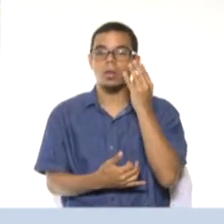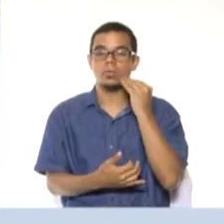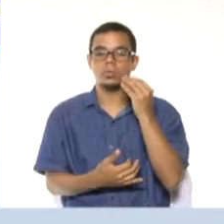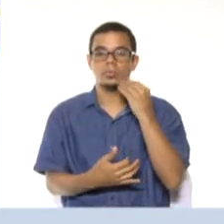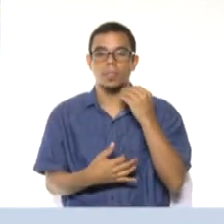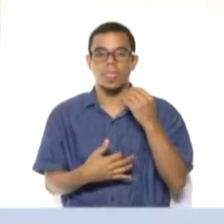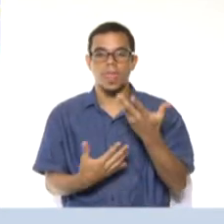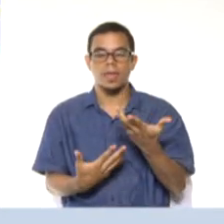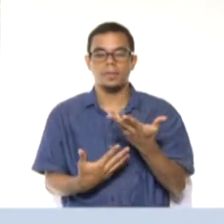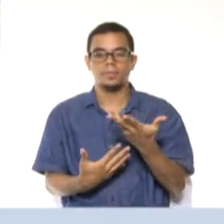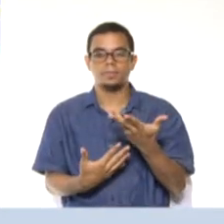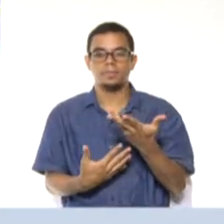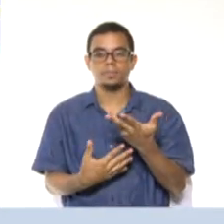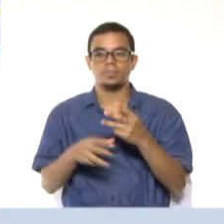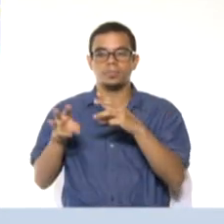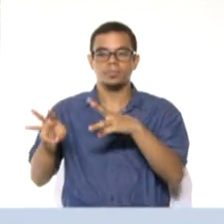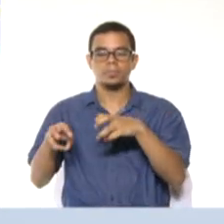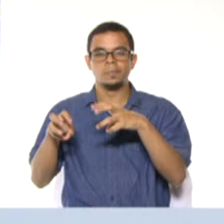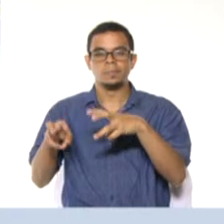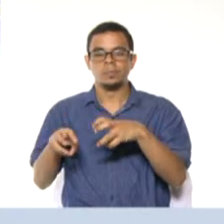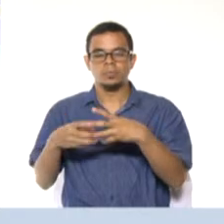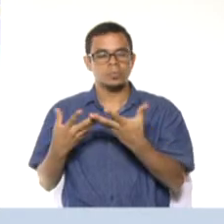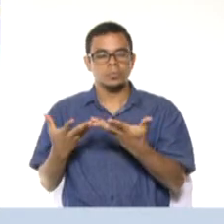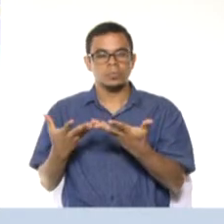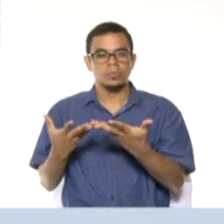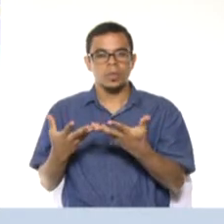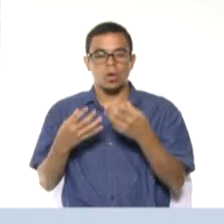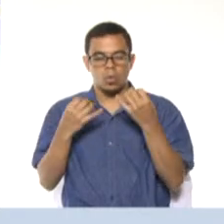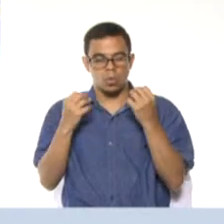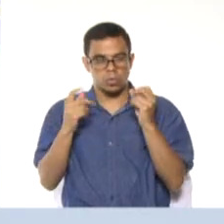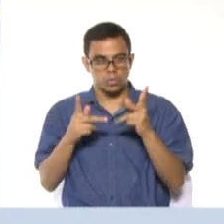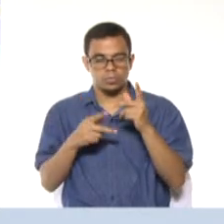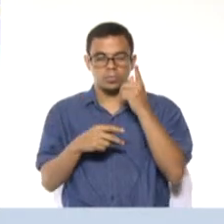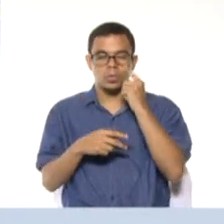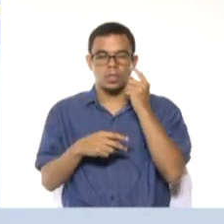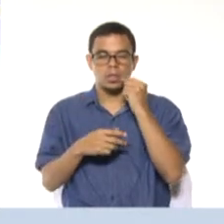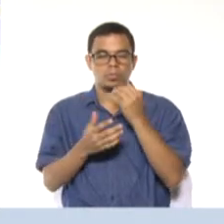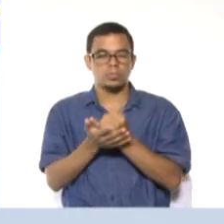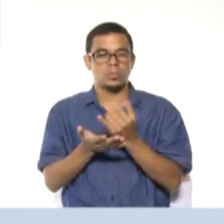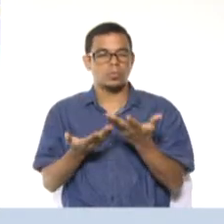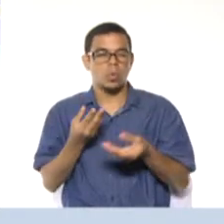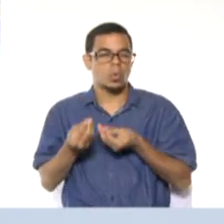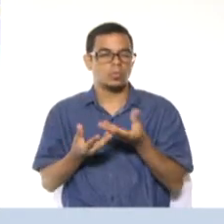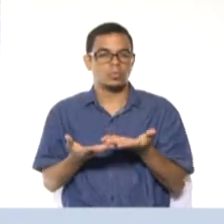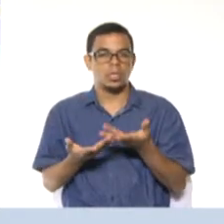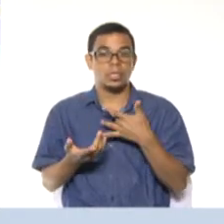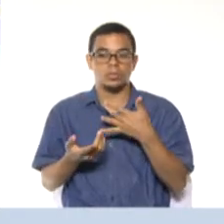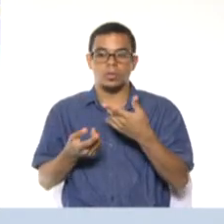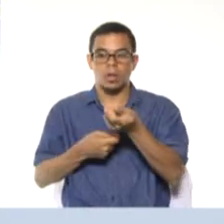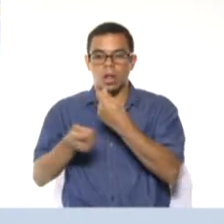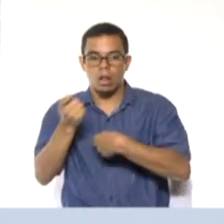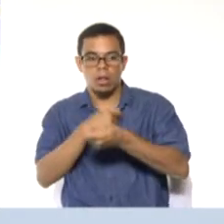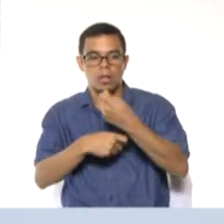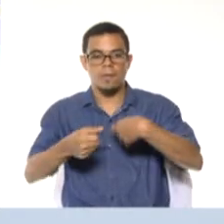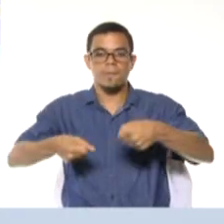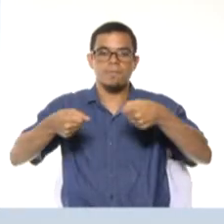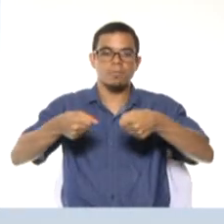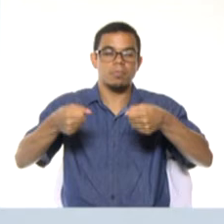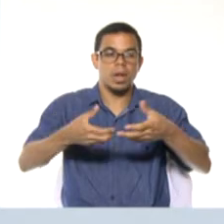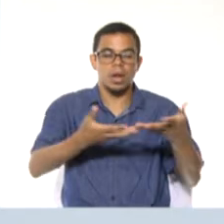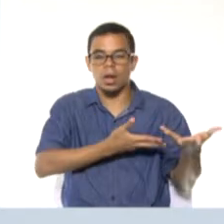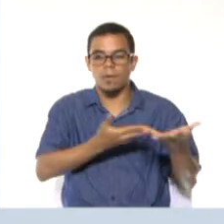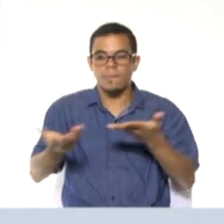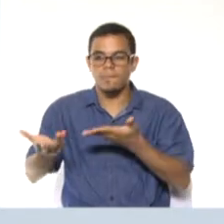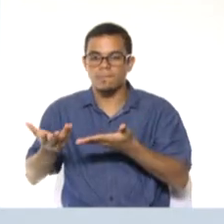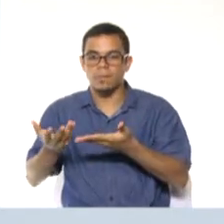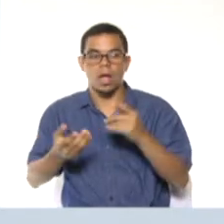experiencias agroecológicas. Las experiencias agroecológicas van a venir a enriquecer el mercado local, pues desde